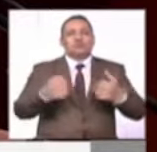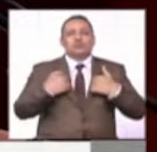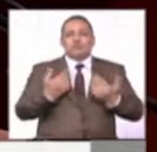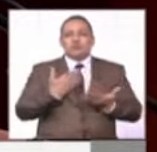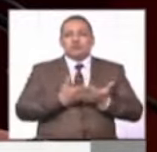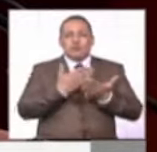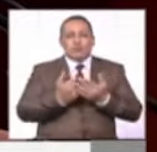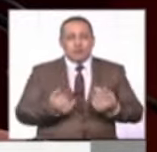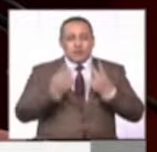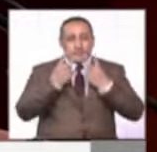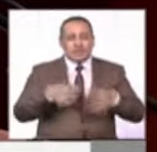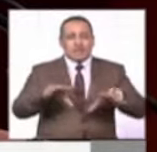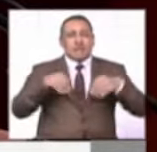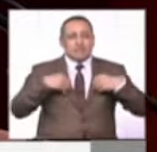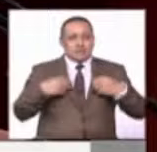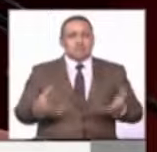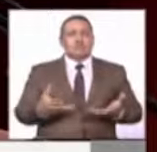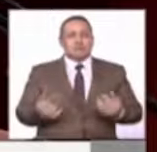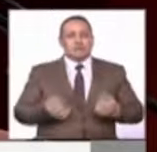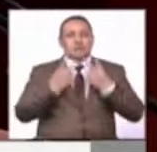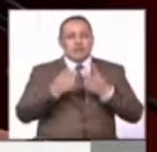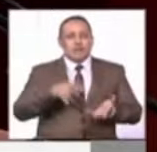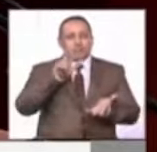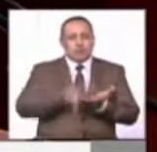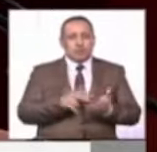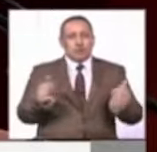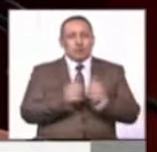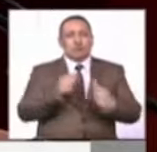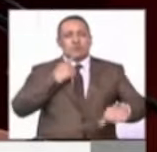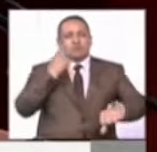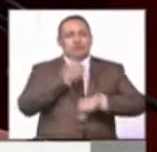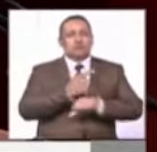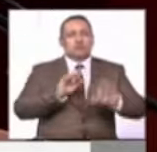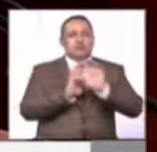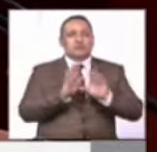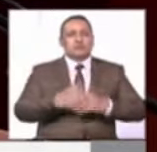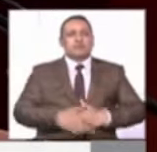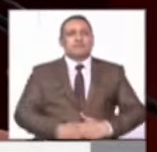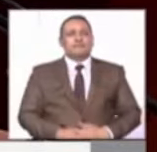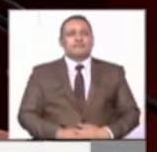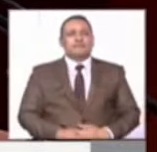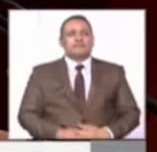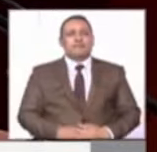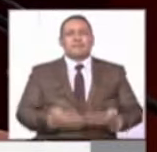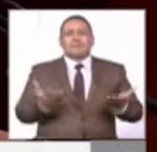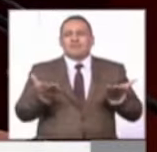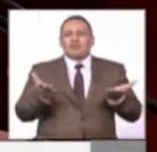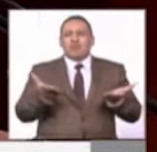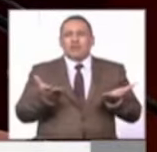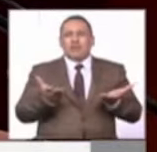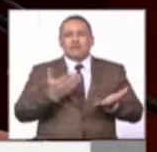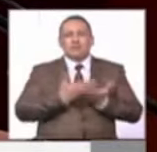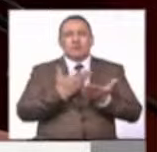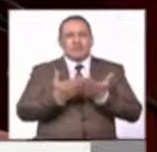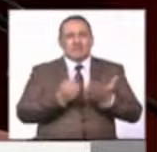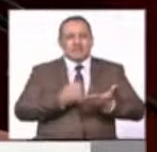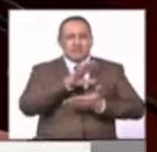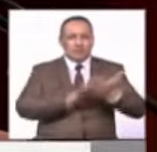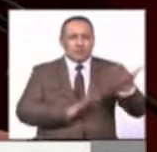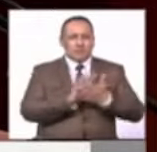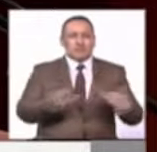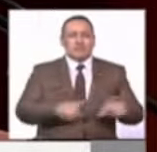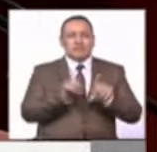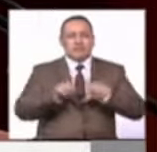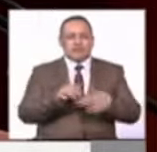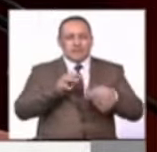sustento que justifique a aprobar una acusación constitucional Cuáles son los argumentos del informe y aquí